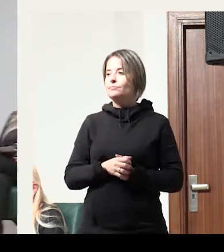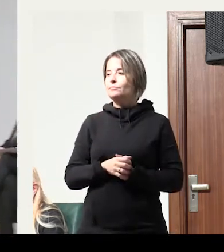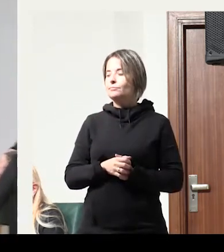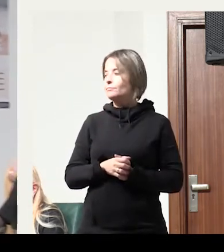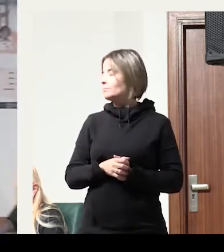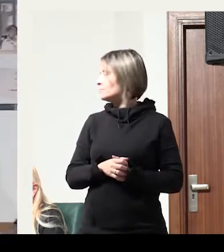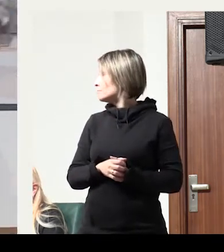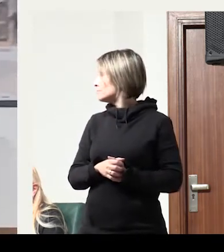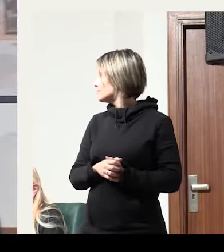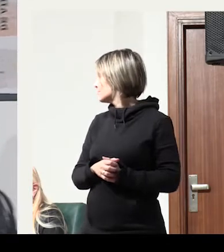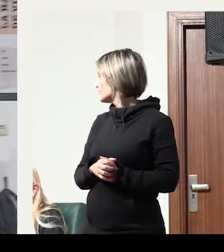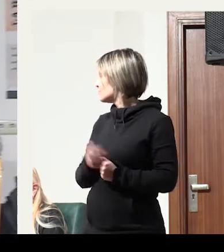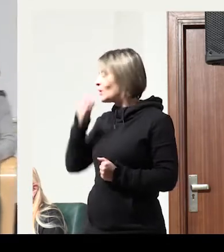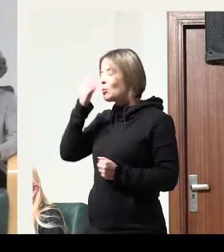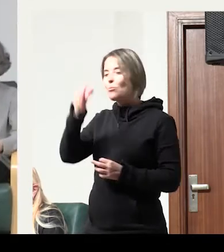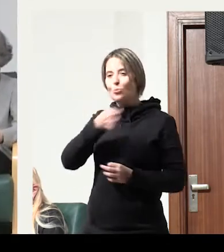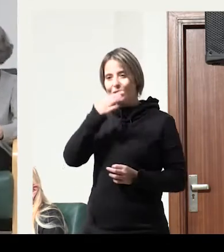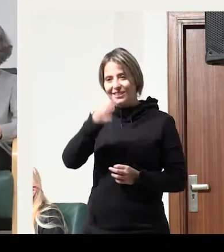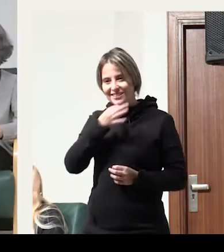Mariluz, buenas tardes.